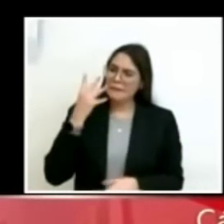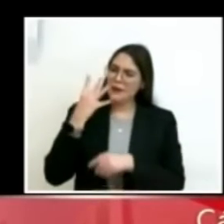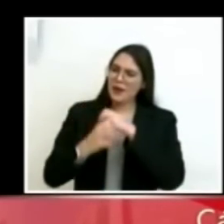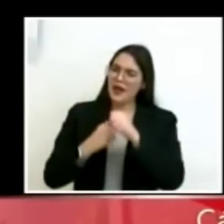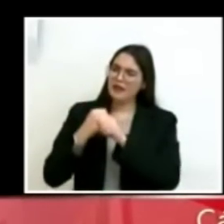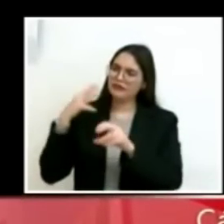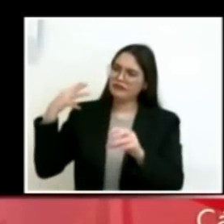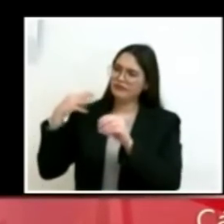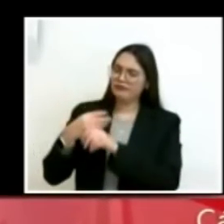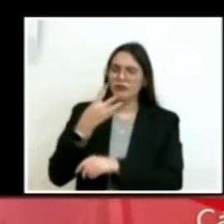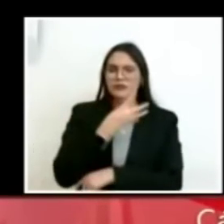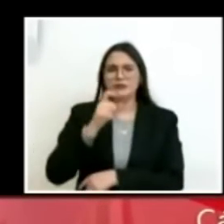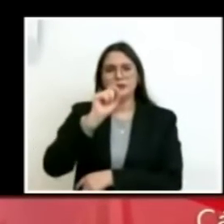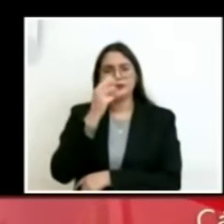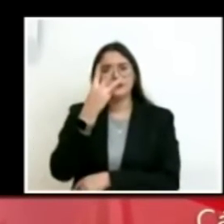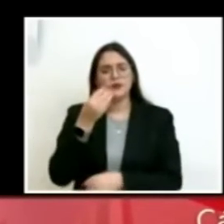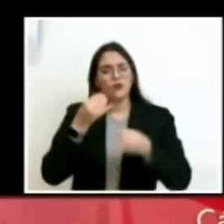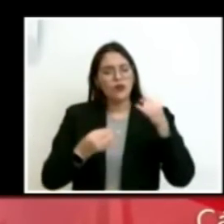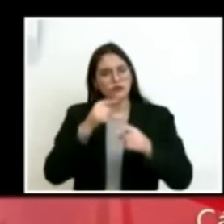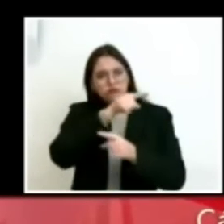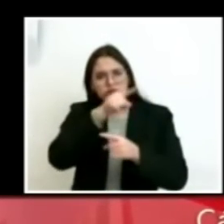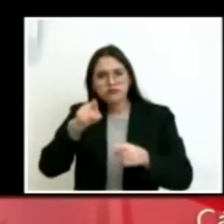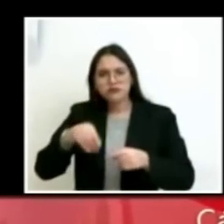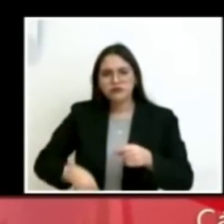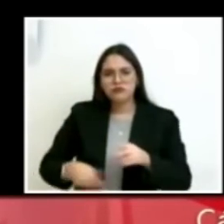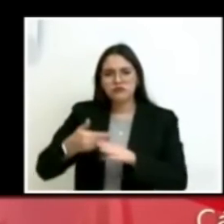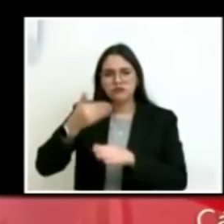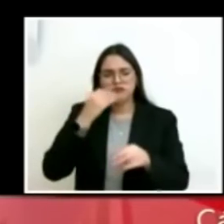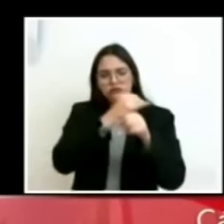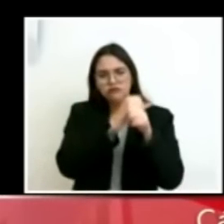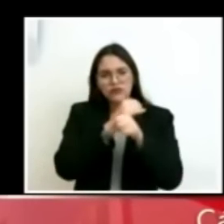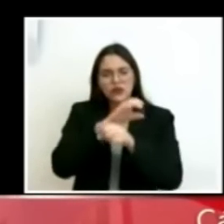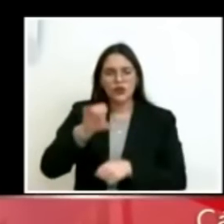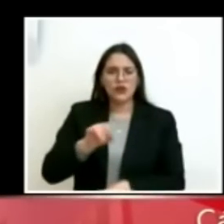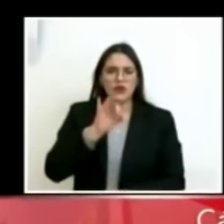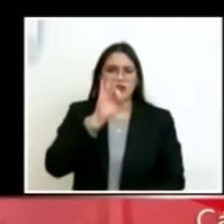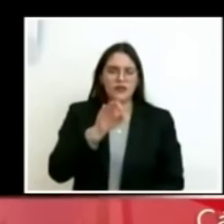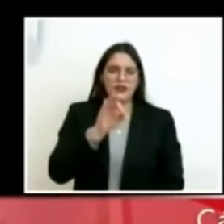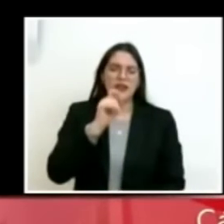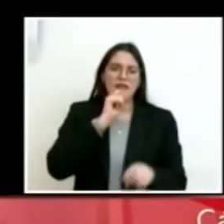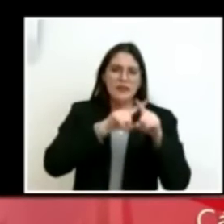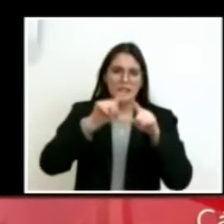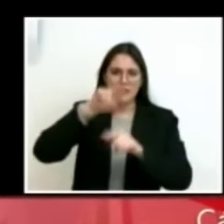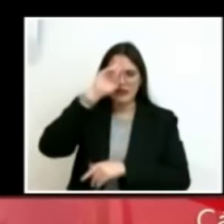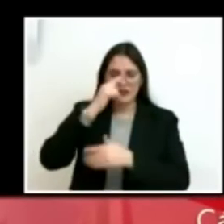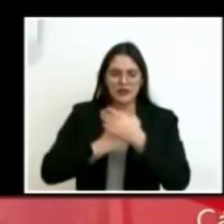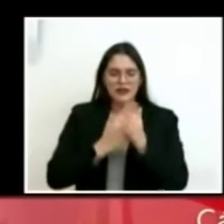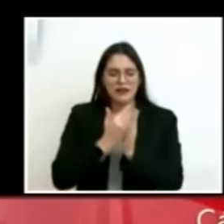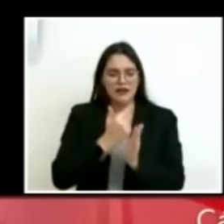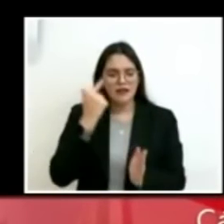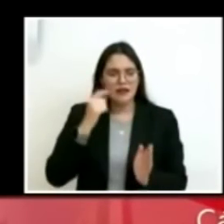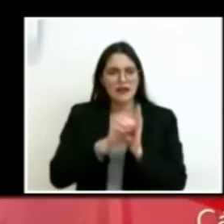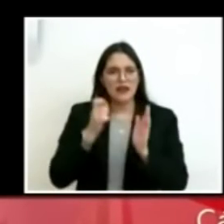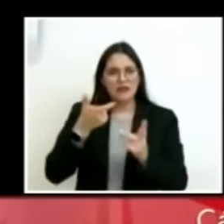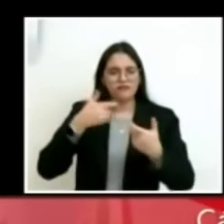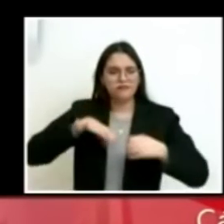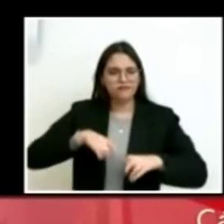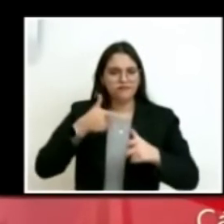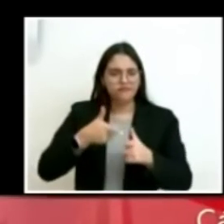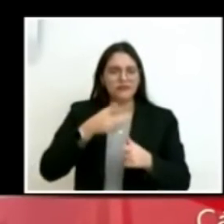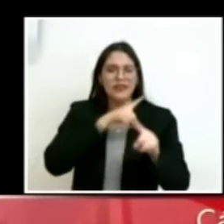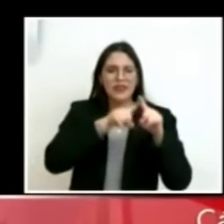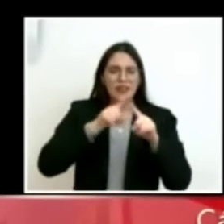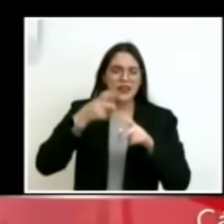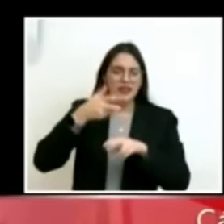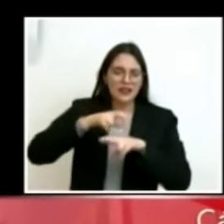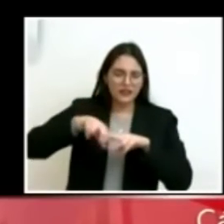años, 423 jueces han sido investigados por el Consejo de la Judicatura Federal por delitos graves, como enriquecimiento ilícito, lavado de